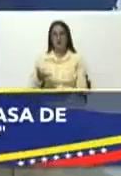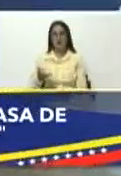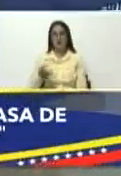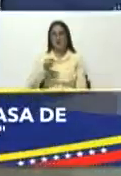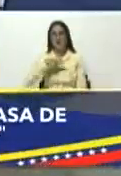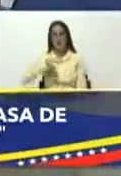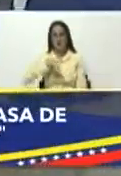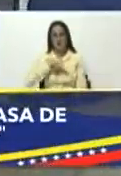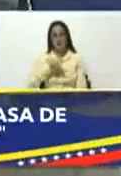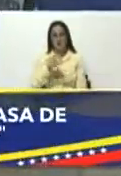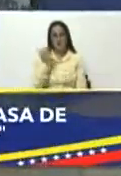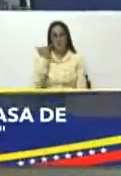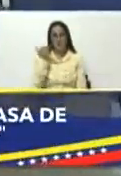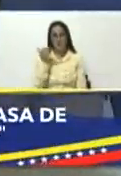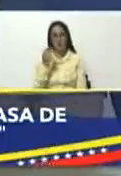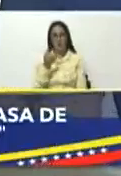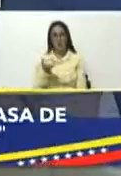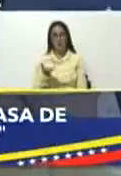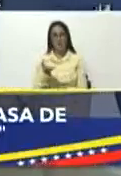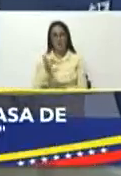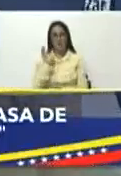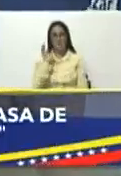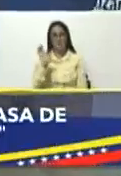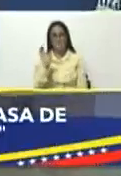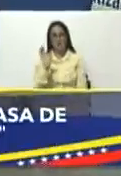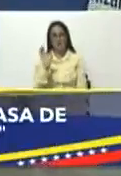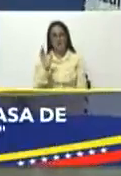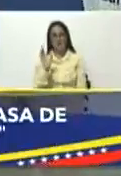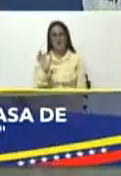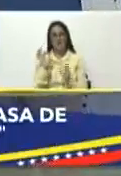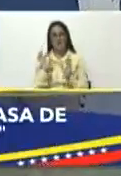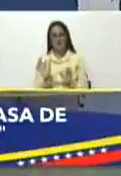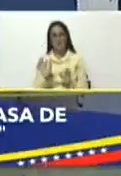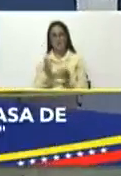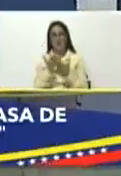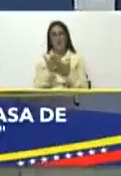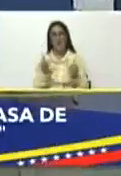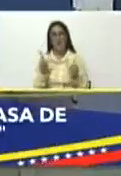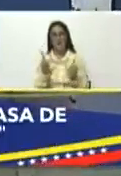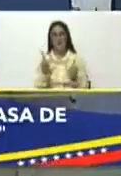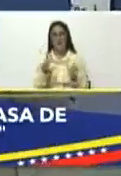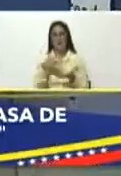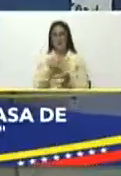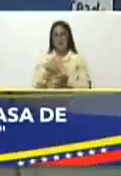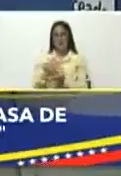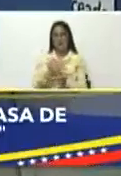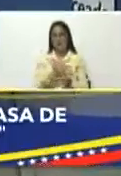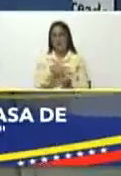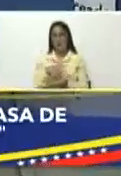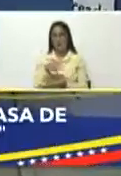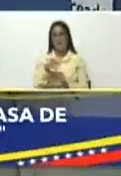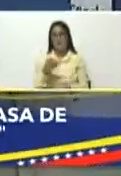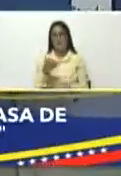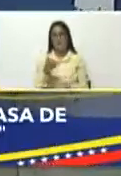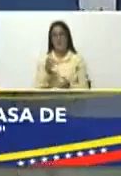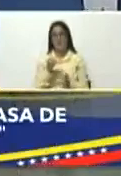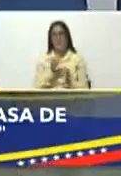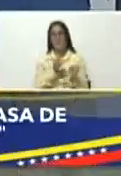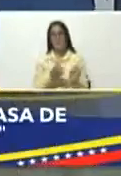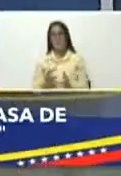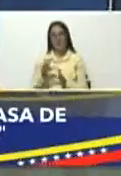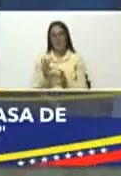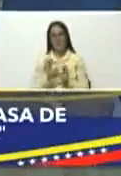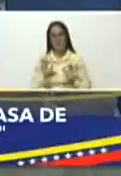en esa intención de llevar a nuestro país a ser decretado libre de vulnerabilidad nutricional a través de un plan